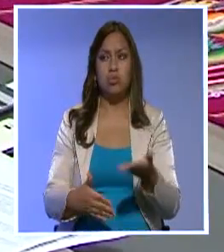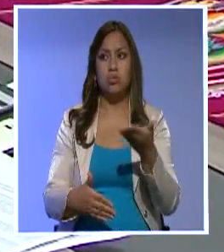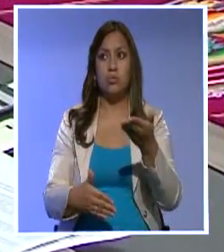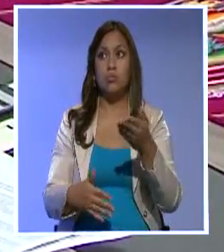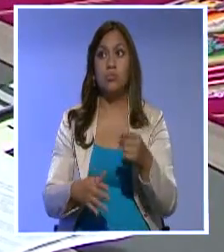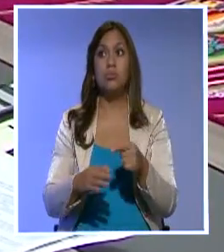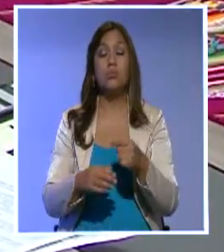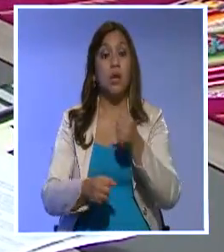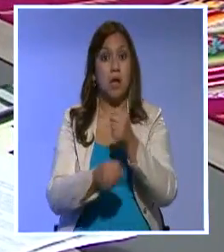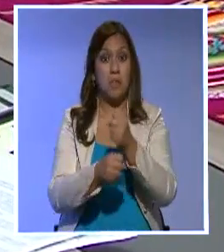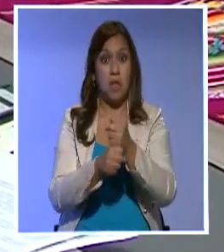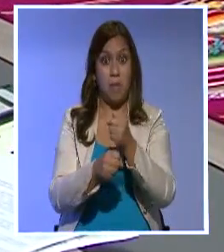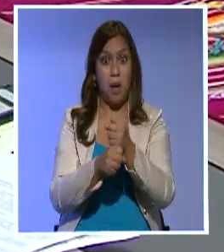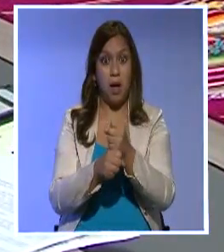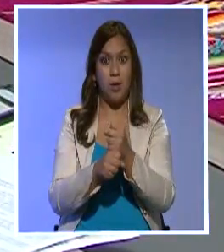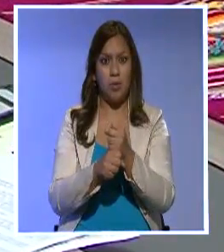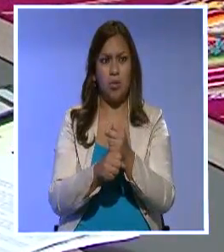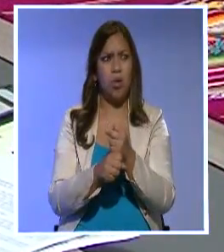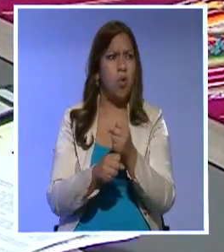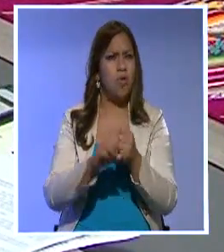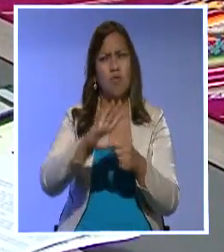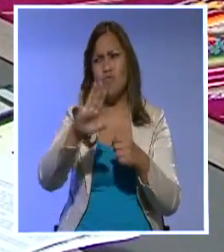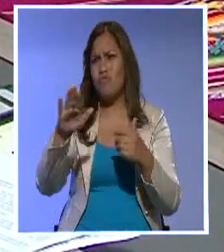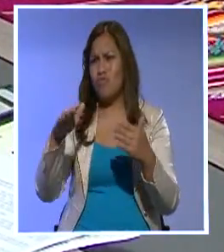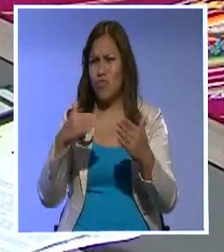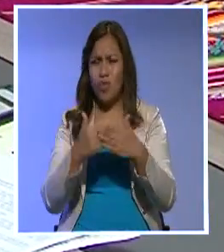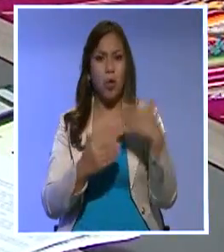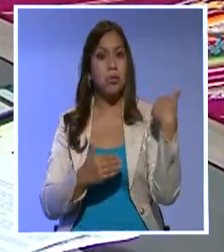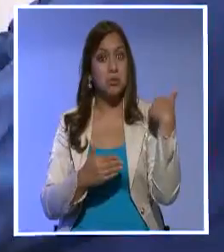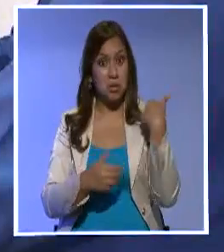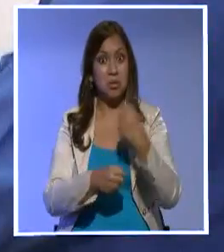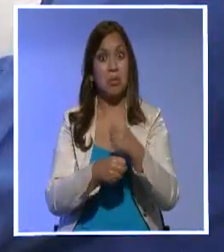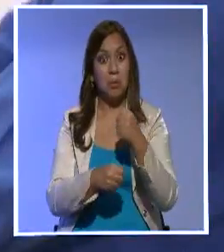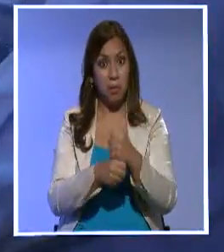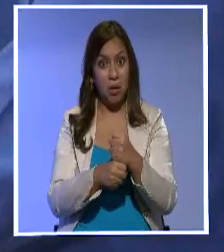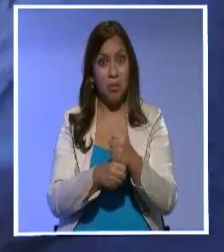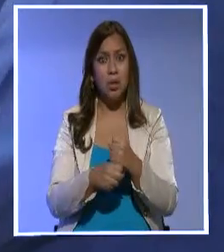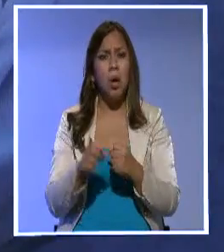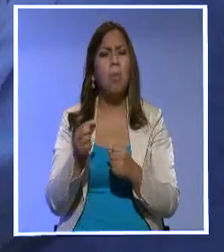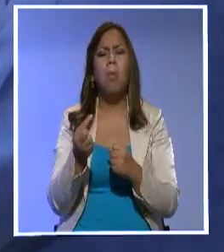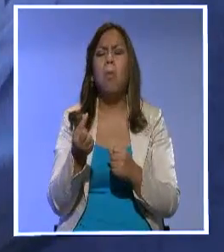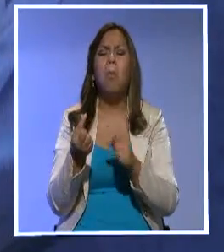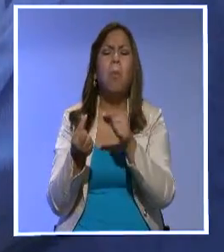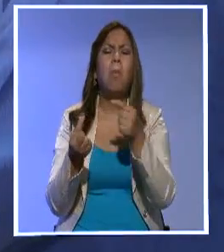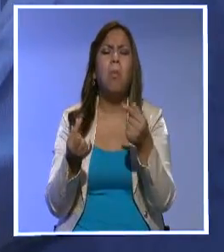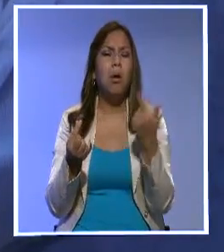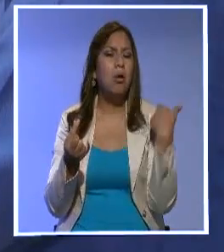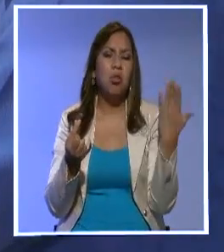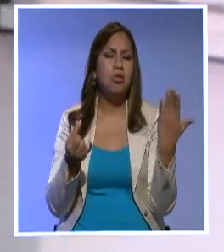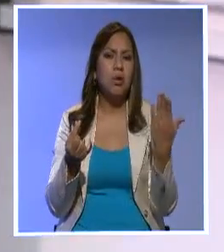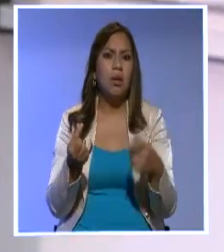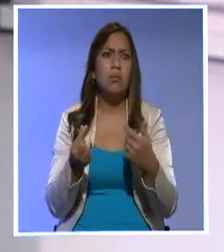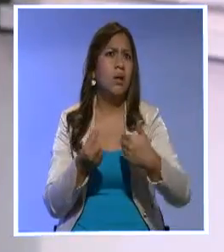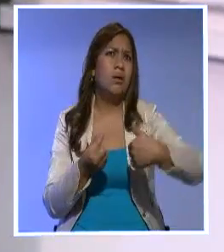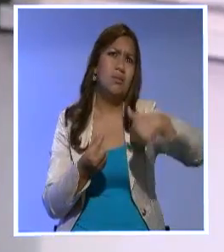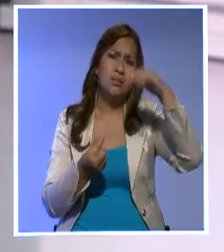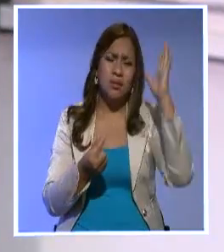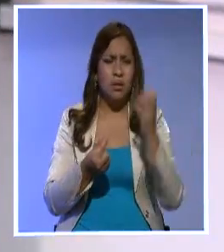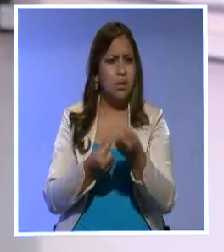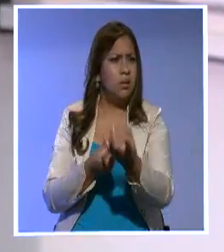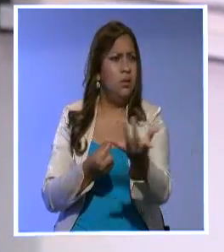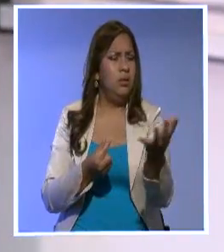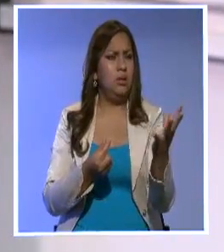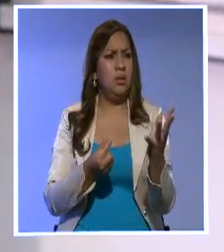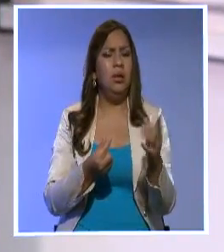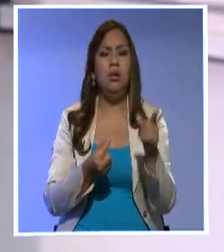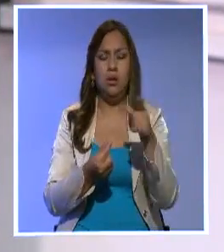de desempleo llega al 1% que ya de por sí debe ser envidiable por el resto de países ha generado como